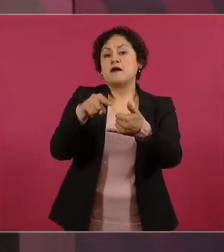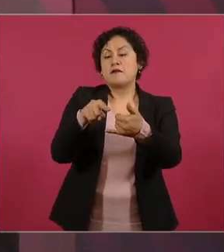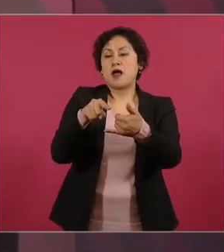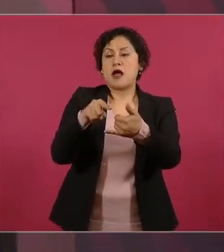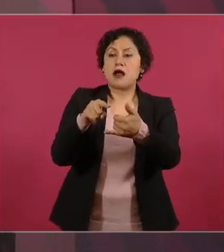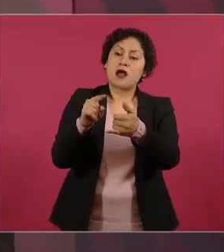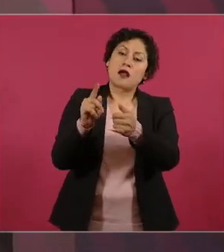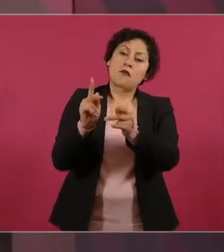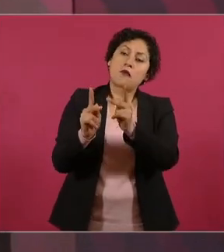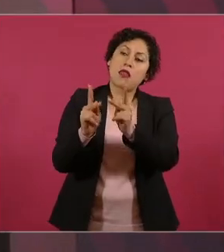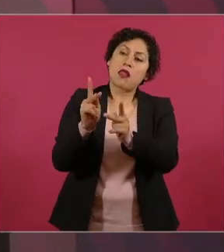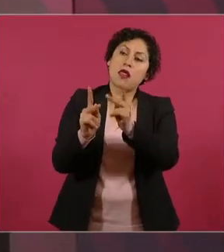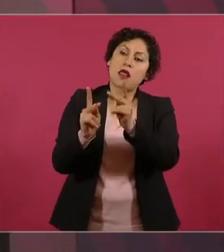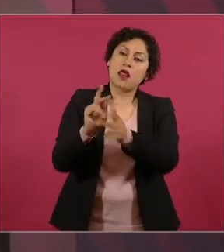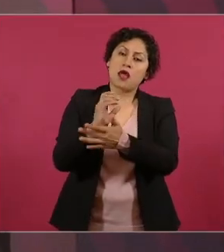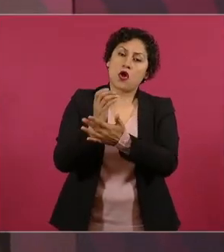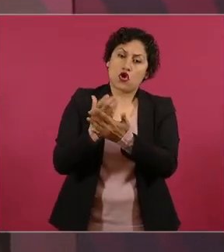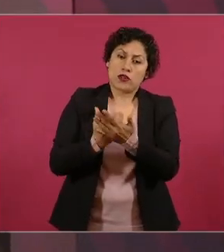uno de mis hijos.